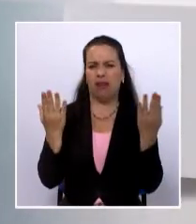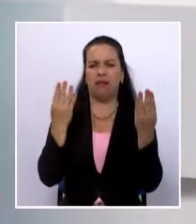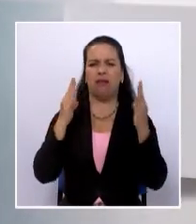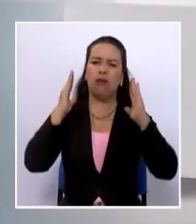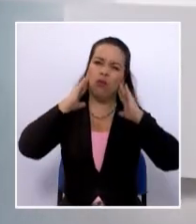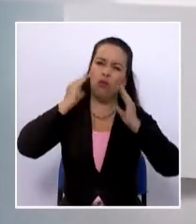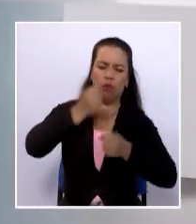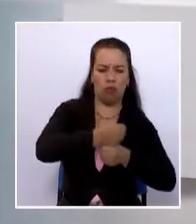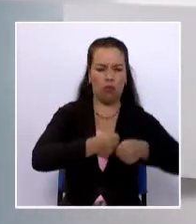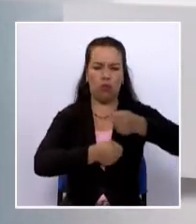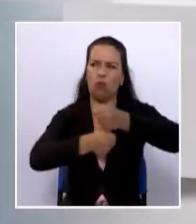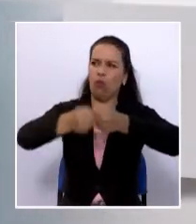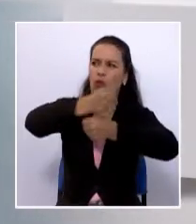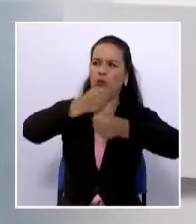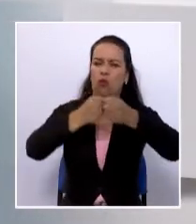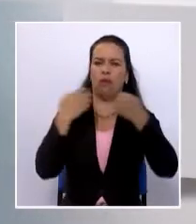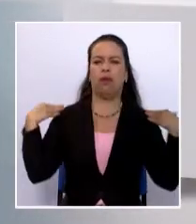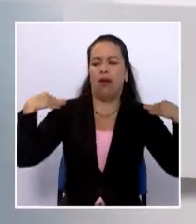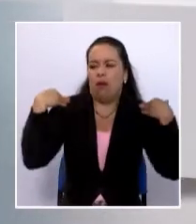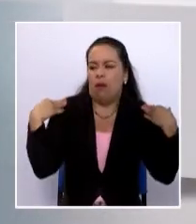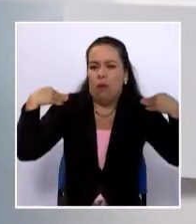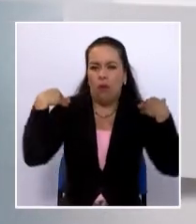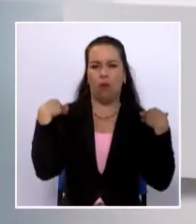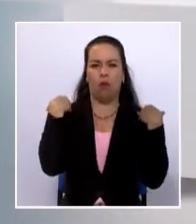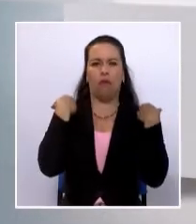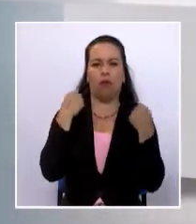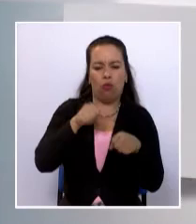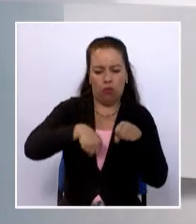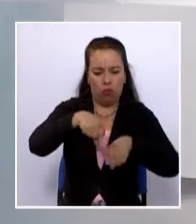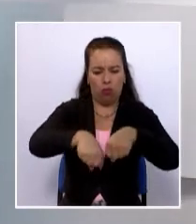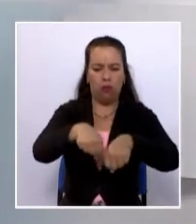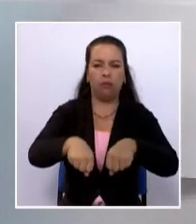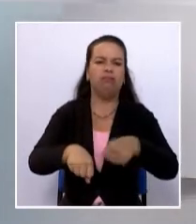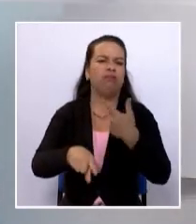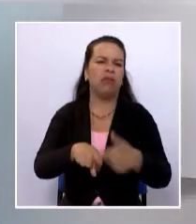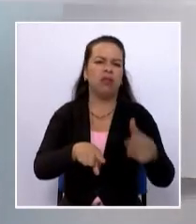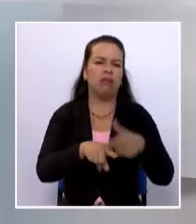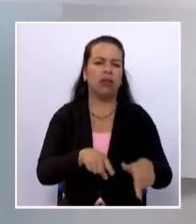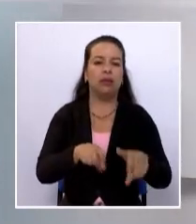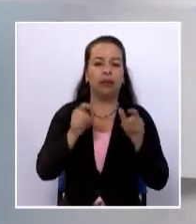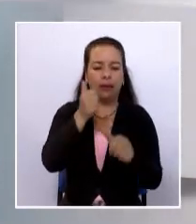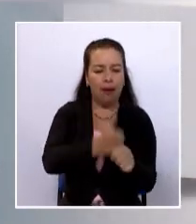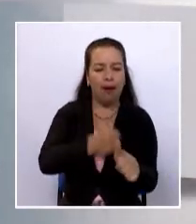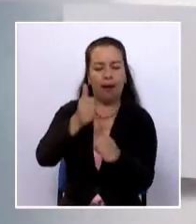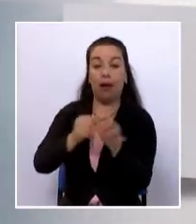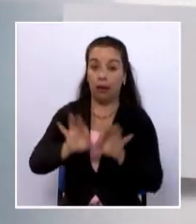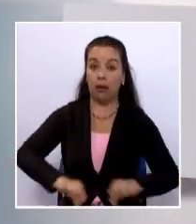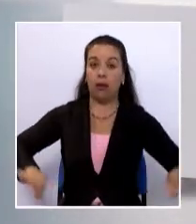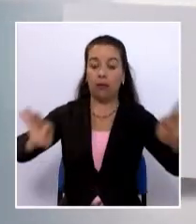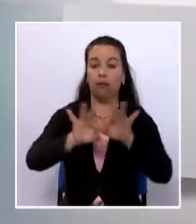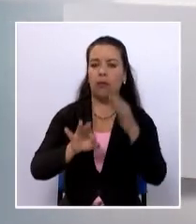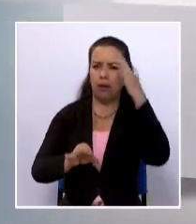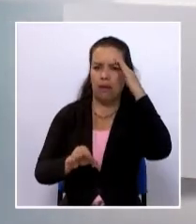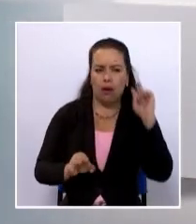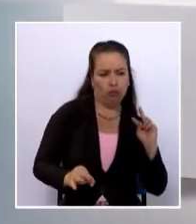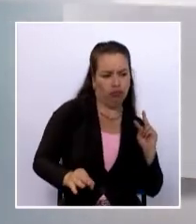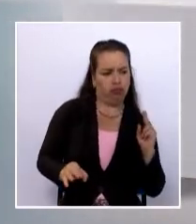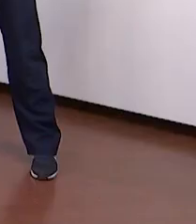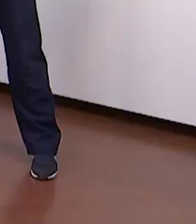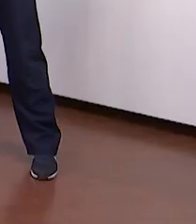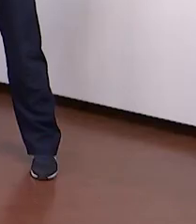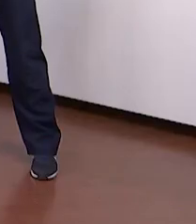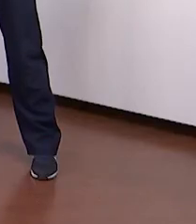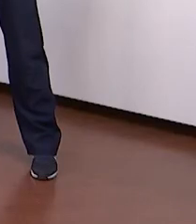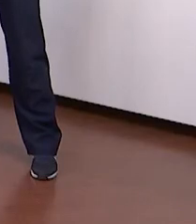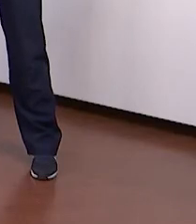columna la articulación del hombro de la rodilla se hace cada uno va tomando una trascendencia inclusive en la evolución del hombre la pinza